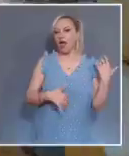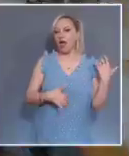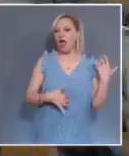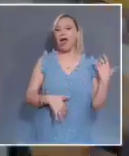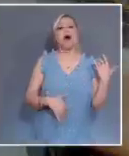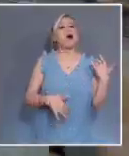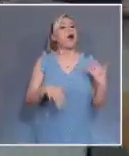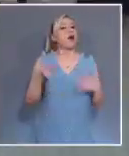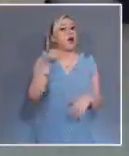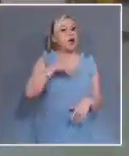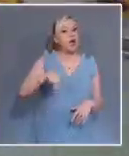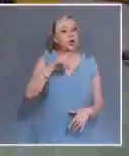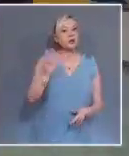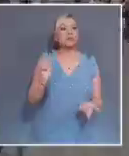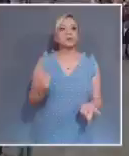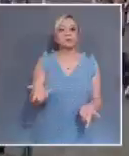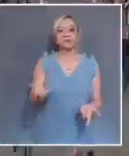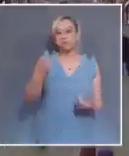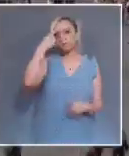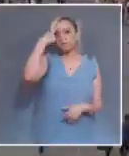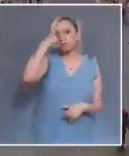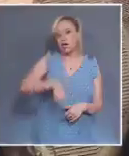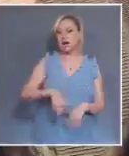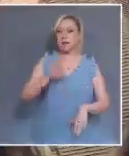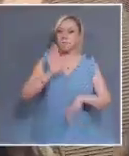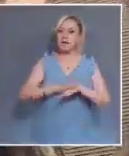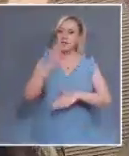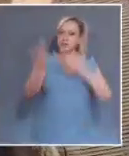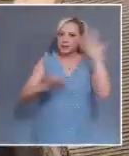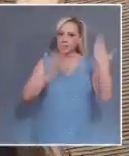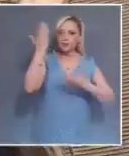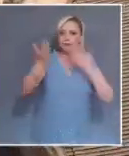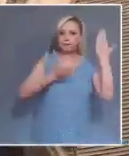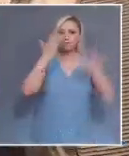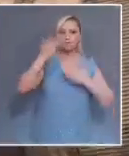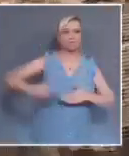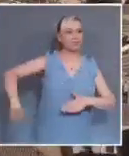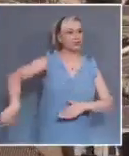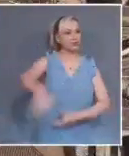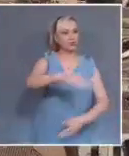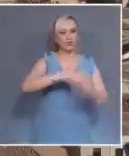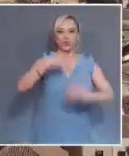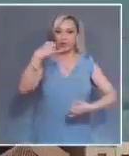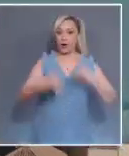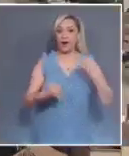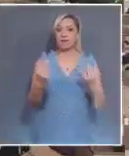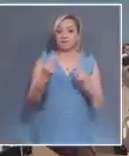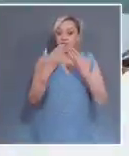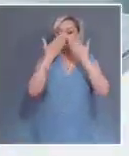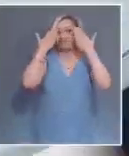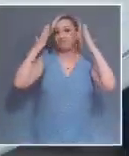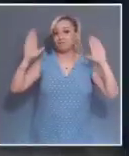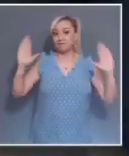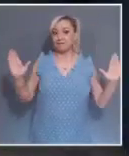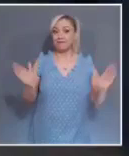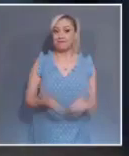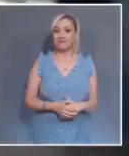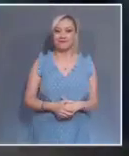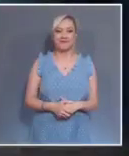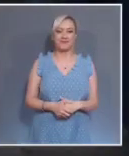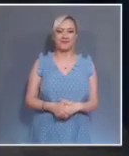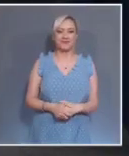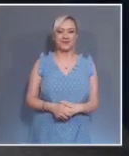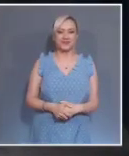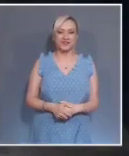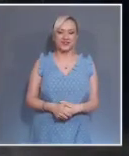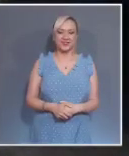acceso a su oferta académica. Para el canal del Poder Judicial de la Federación, Jesús Daza. Y en